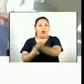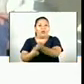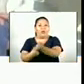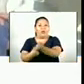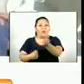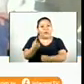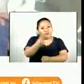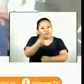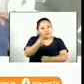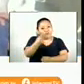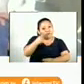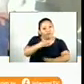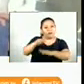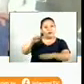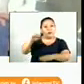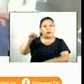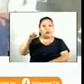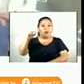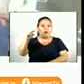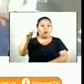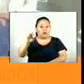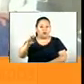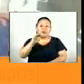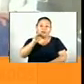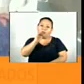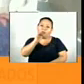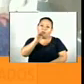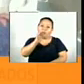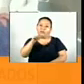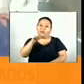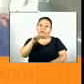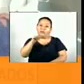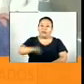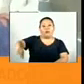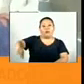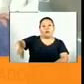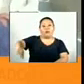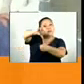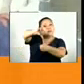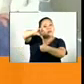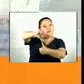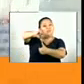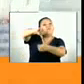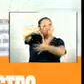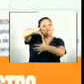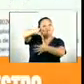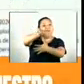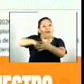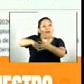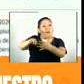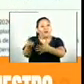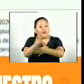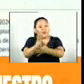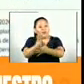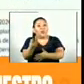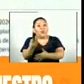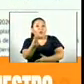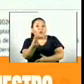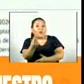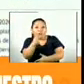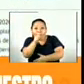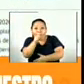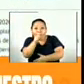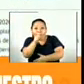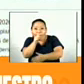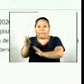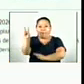protección de ACNUR quien resaltó la difícil situación en Centro y Suramérica donde según el reporte la cifra de refugiados inmigrantes